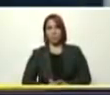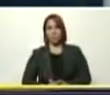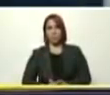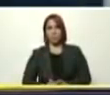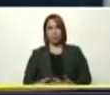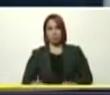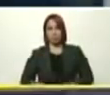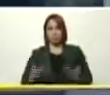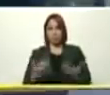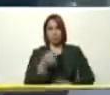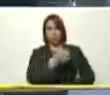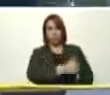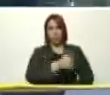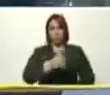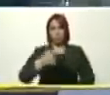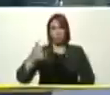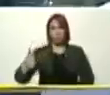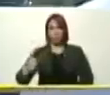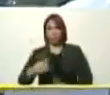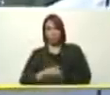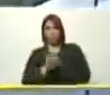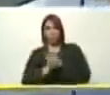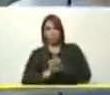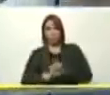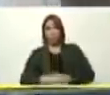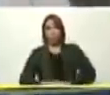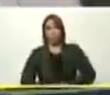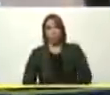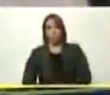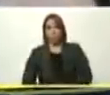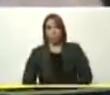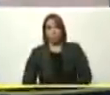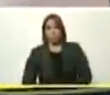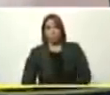Entregarles a cada uno de ustedes, compañeros.